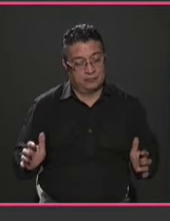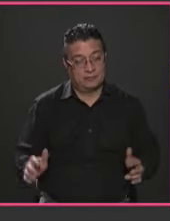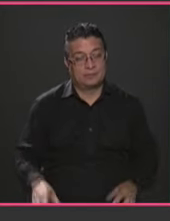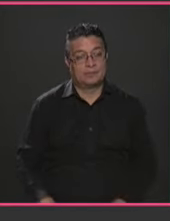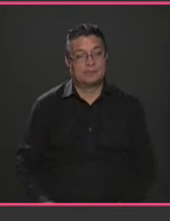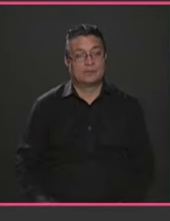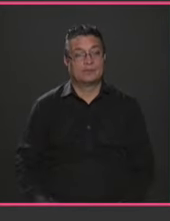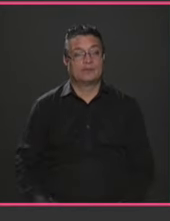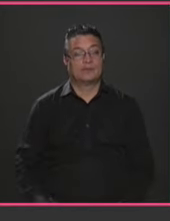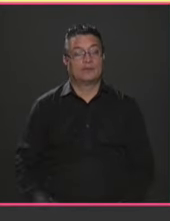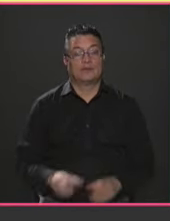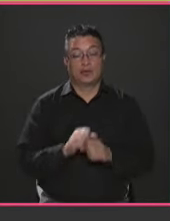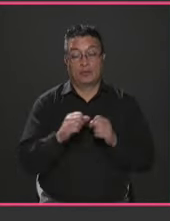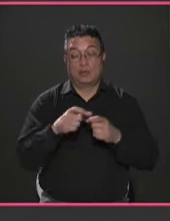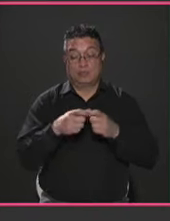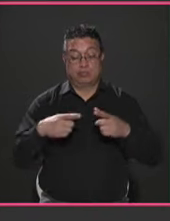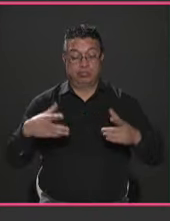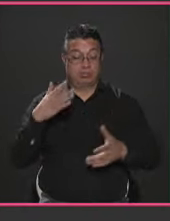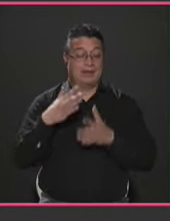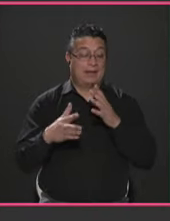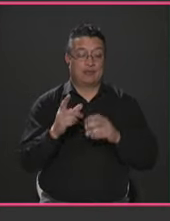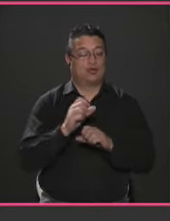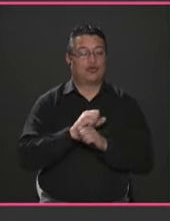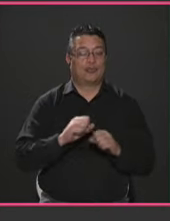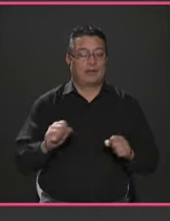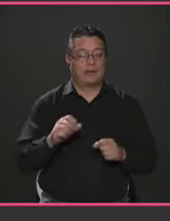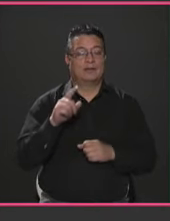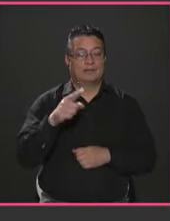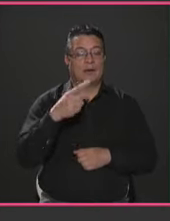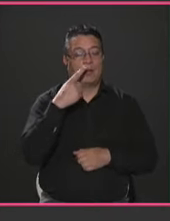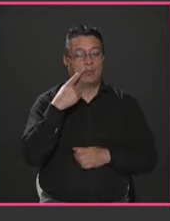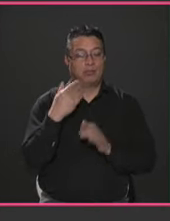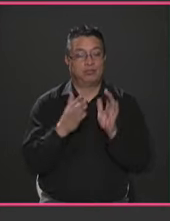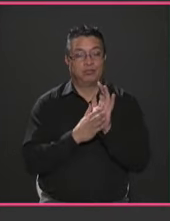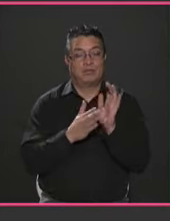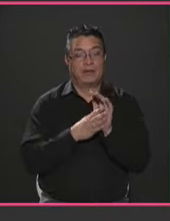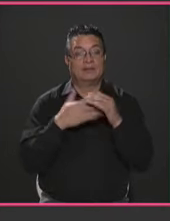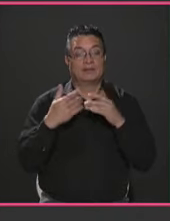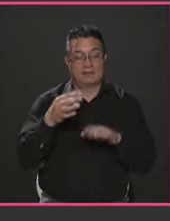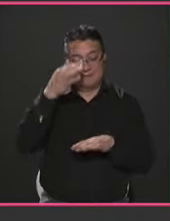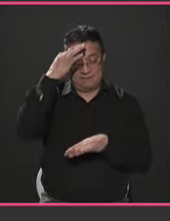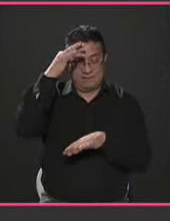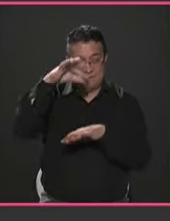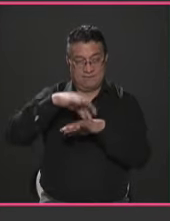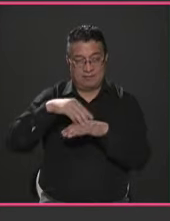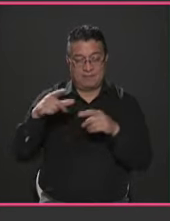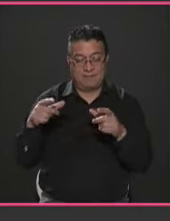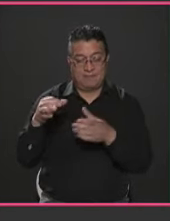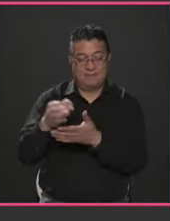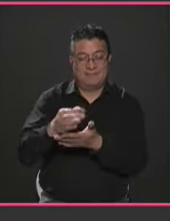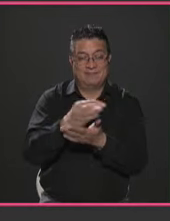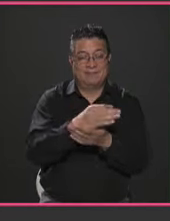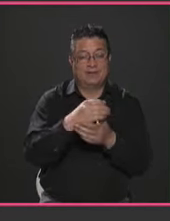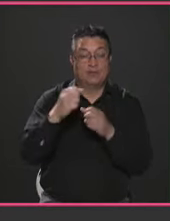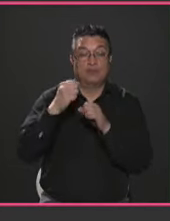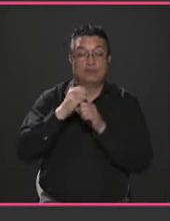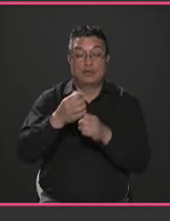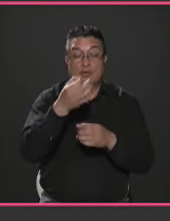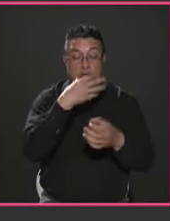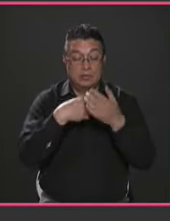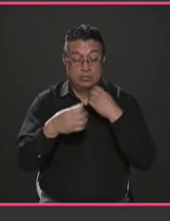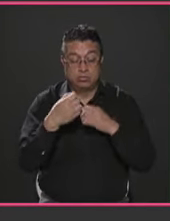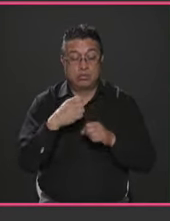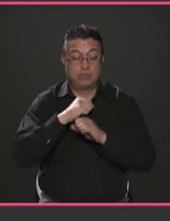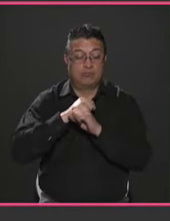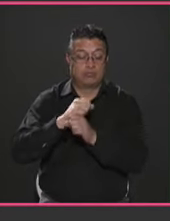crecer no puede crecer rápidamente esa es una prueba de que de que se matan con los antibióticos y que son